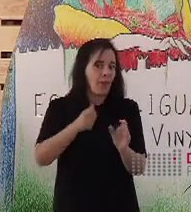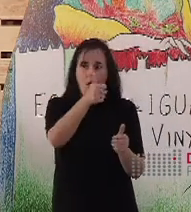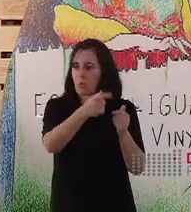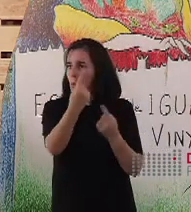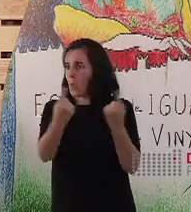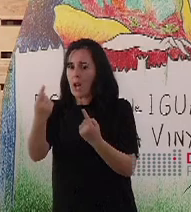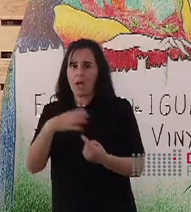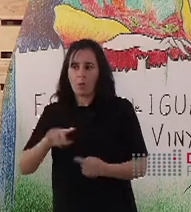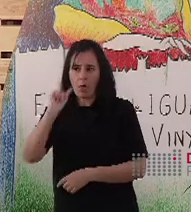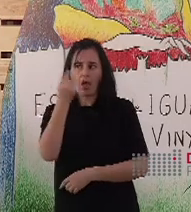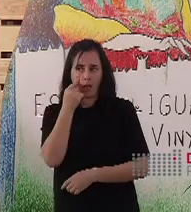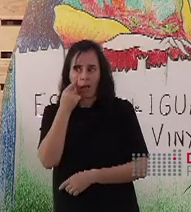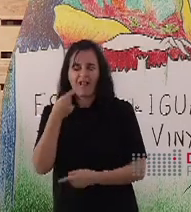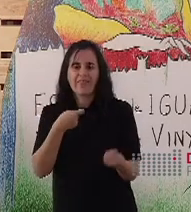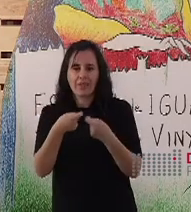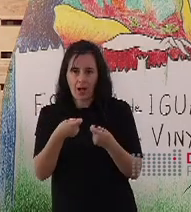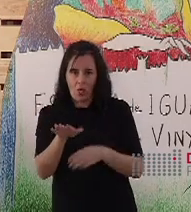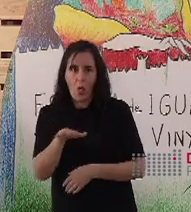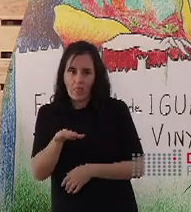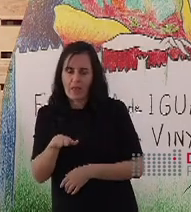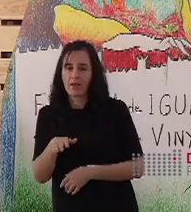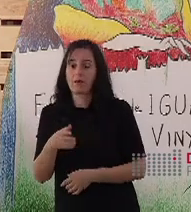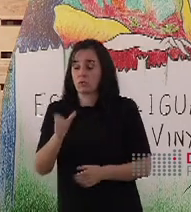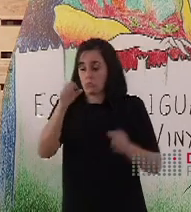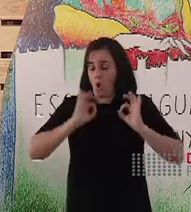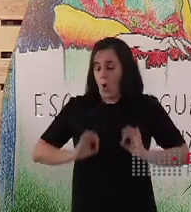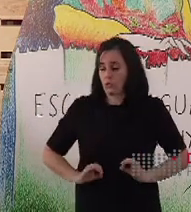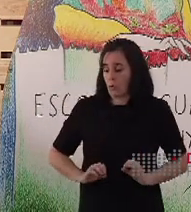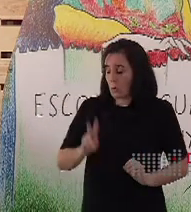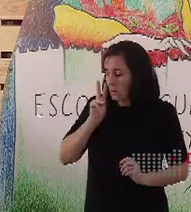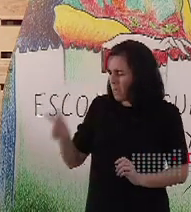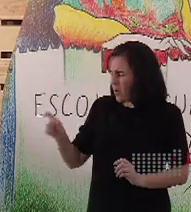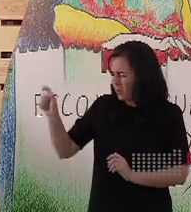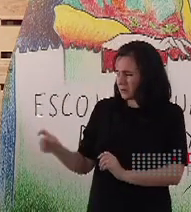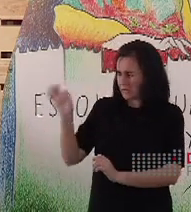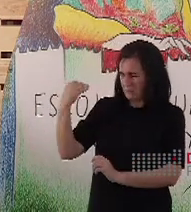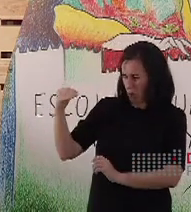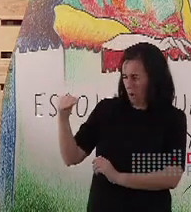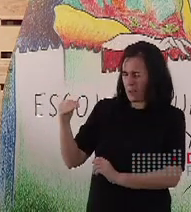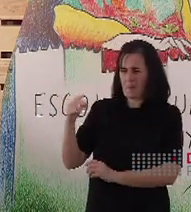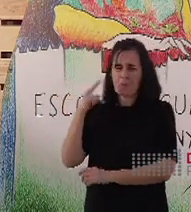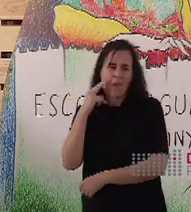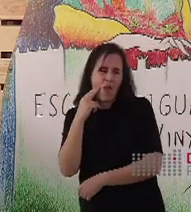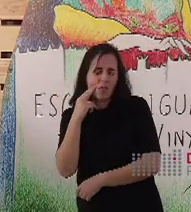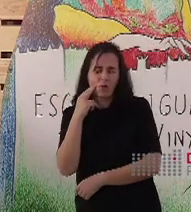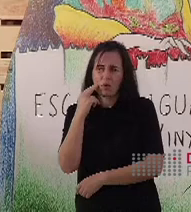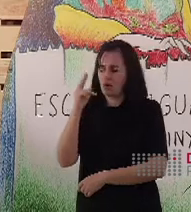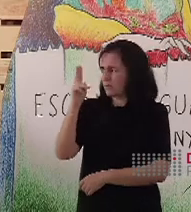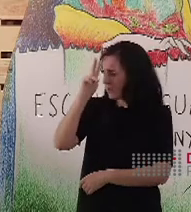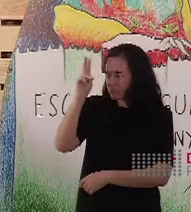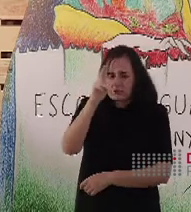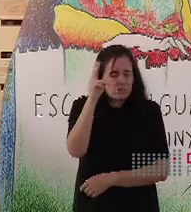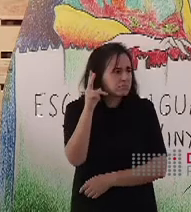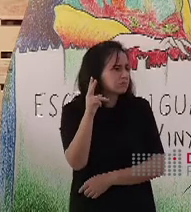non? De situacións de trata, con unha serie de indicios que ele percibiu, sobre todo o medo, a desorientación, o aillamento, o feito de que estuvera